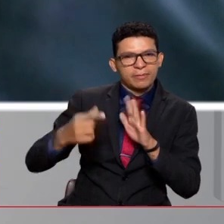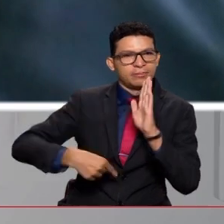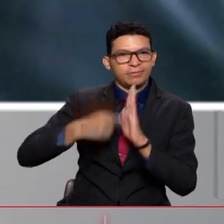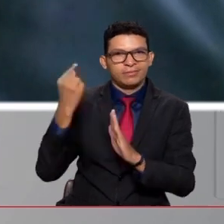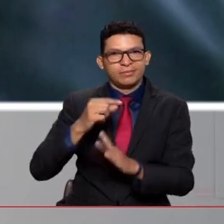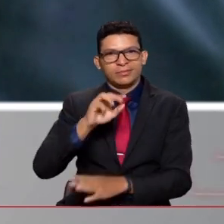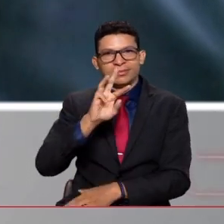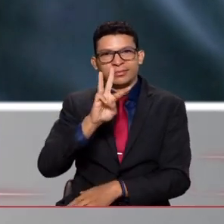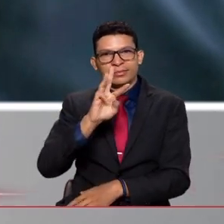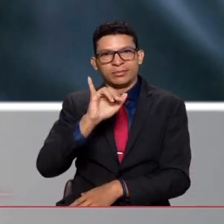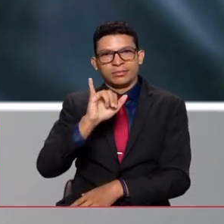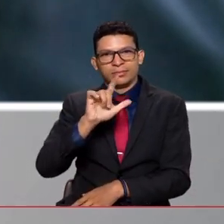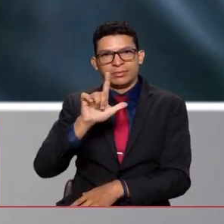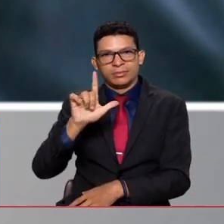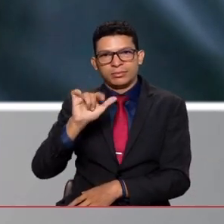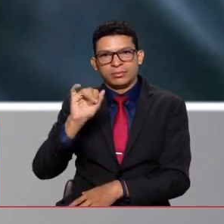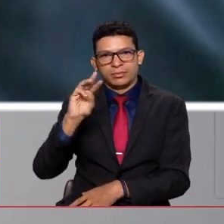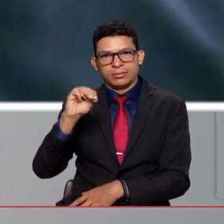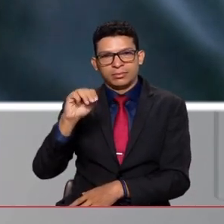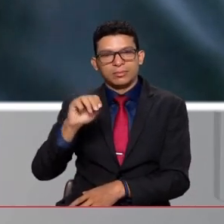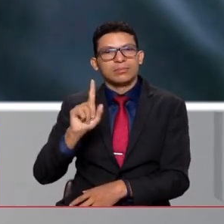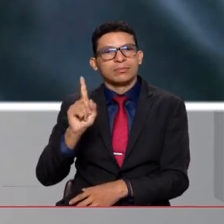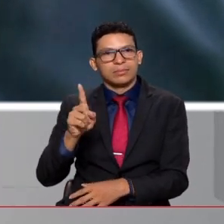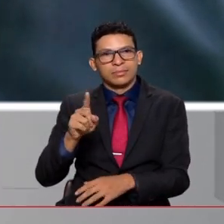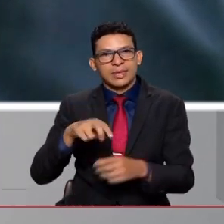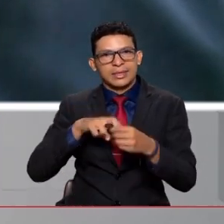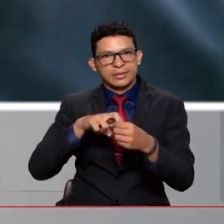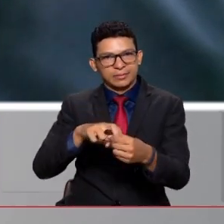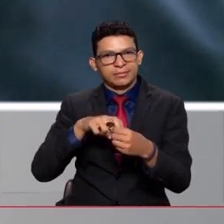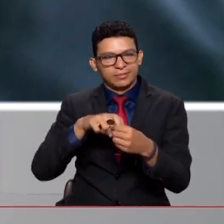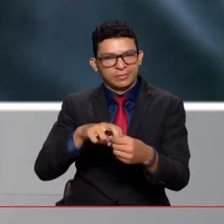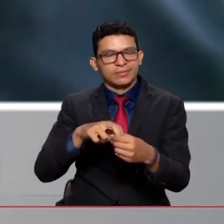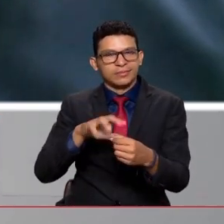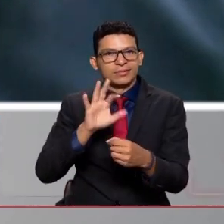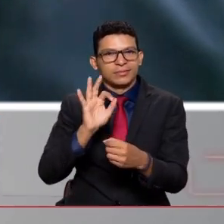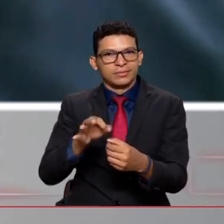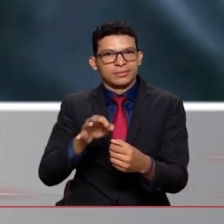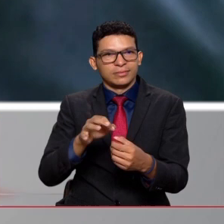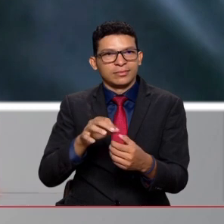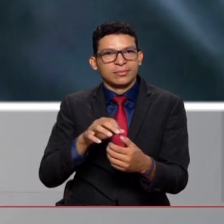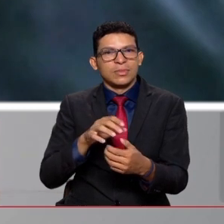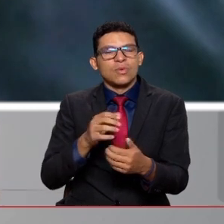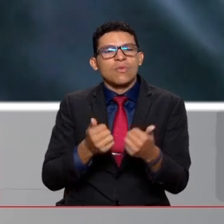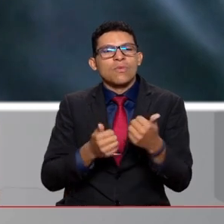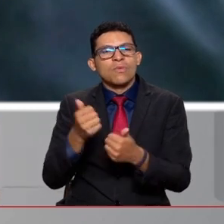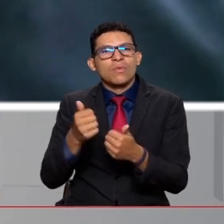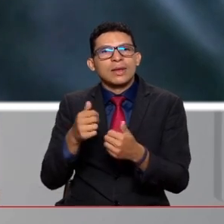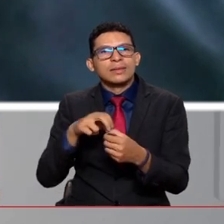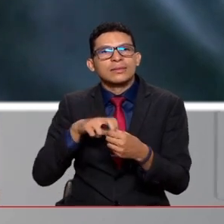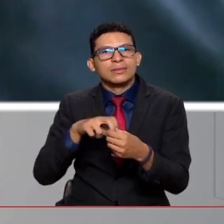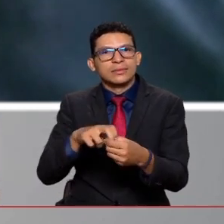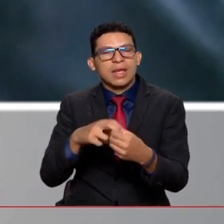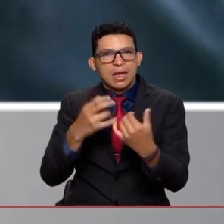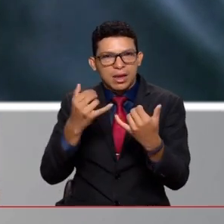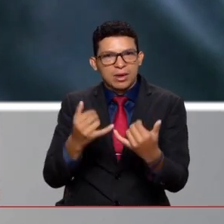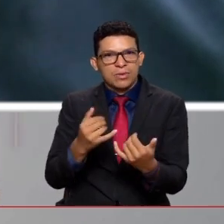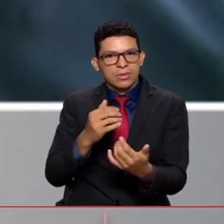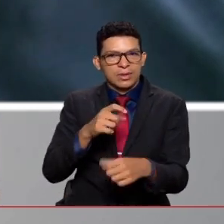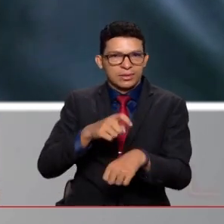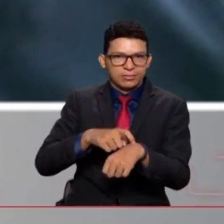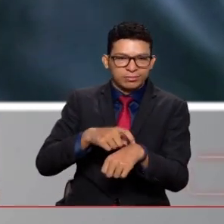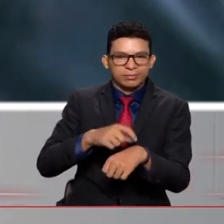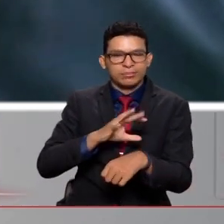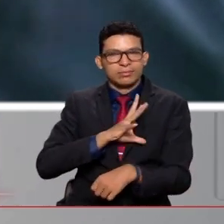con William Bermúdez en el Centro de Gestión de Movilidad para que nos cuente cuál es el panorama de tráfico que enfrenta a esta hora pues